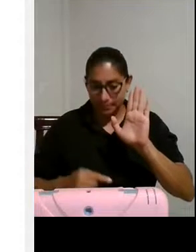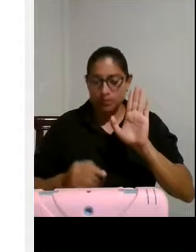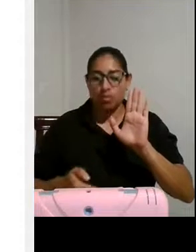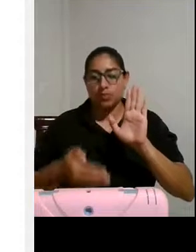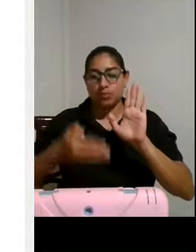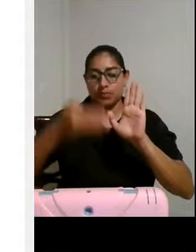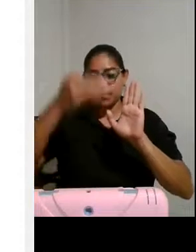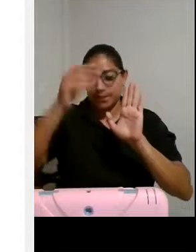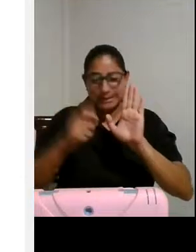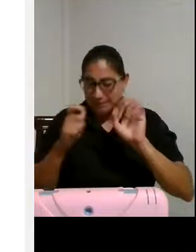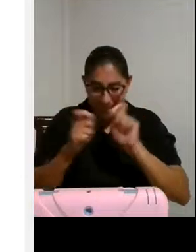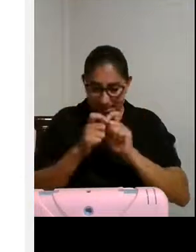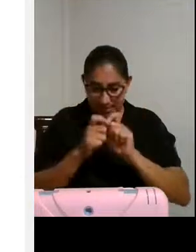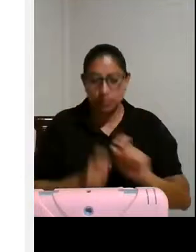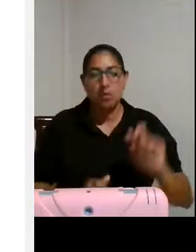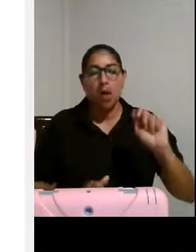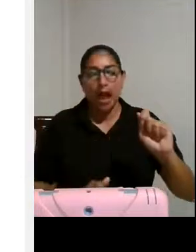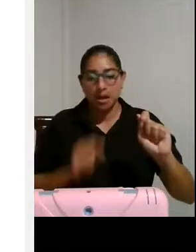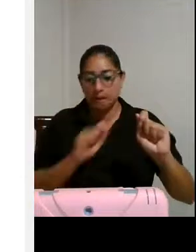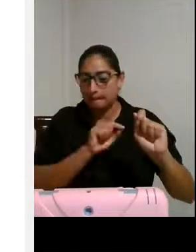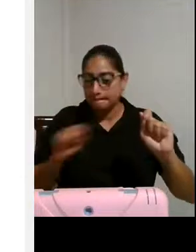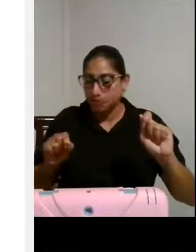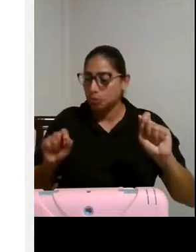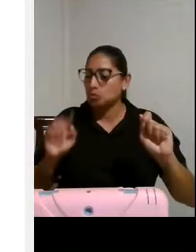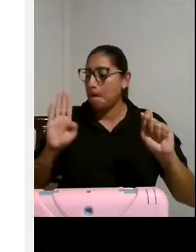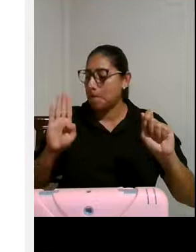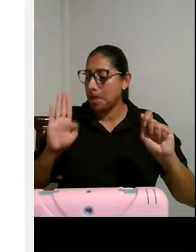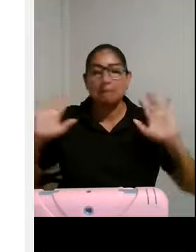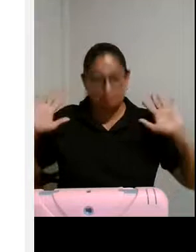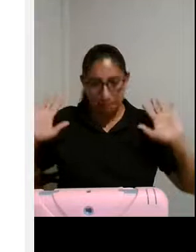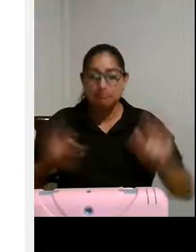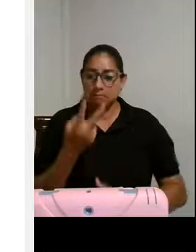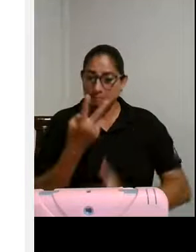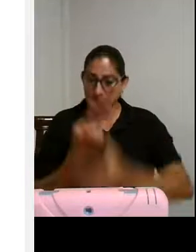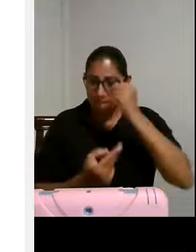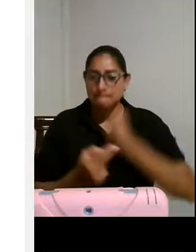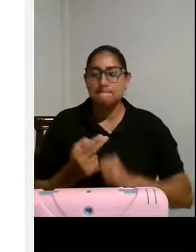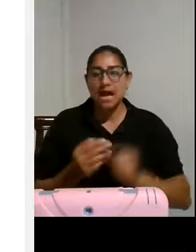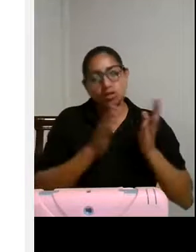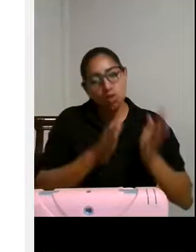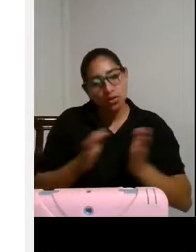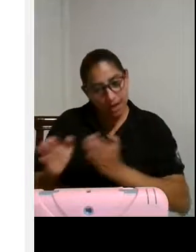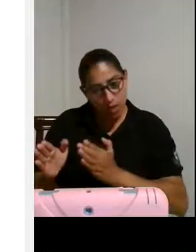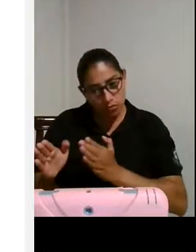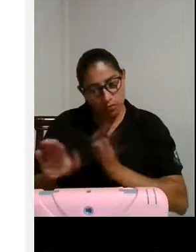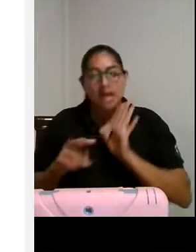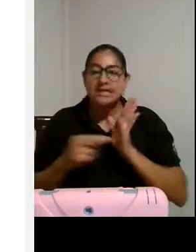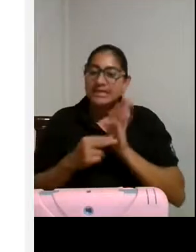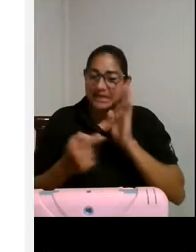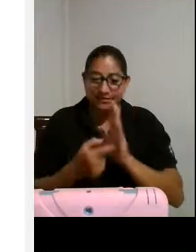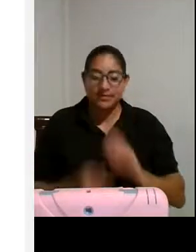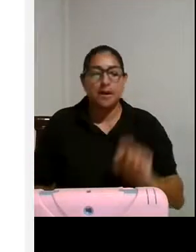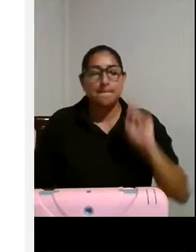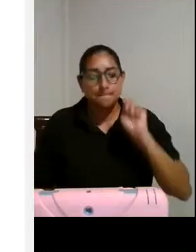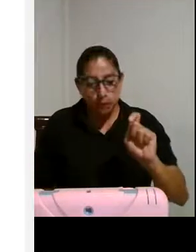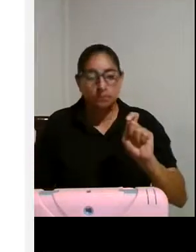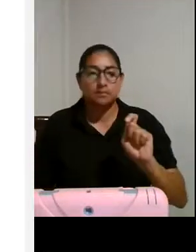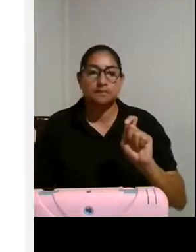en específico. Y lo que nos dice es que la derivada no es otra cosa que